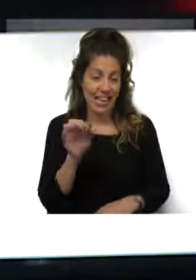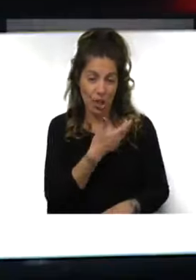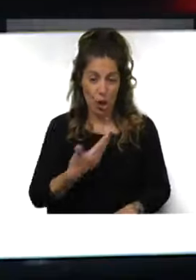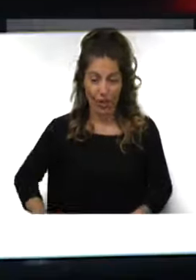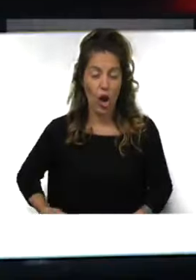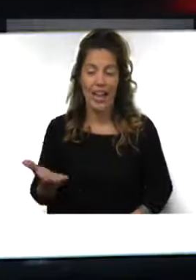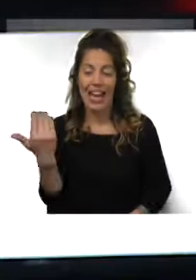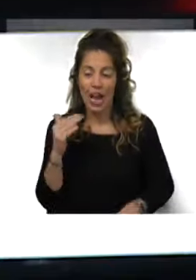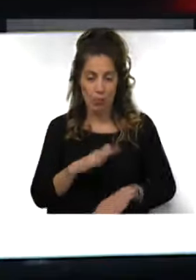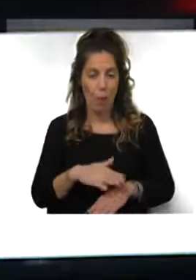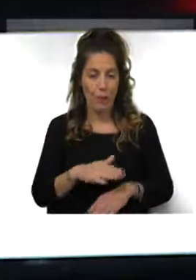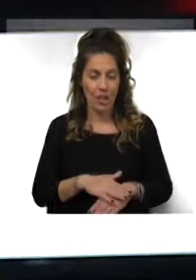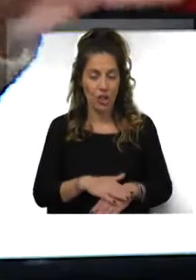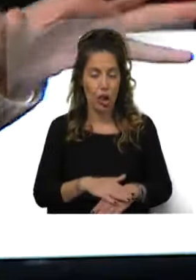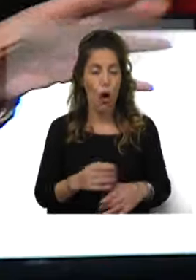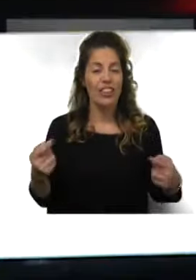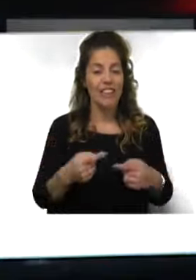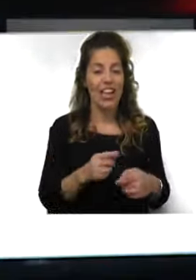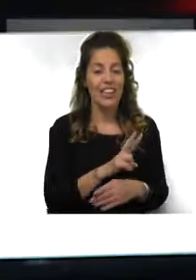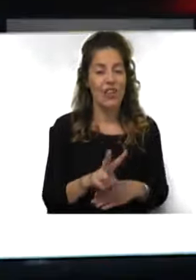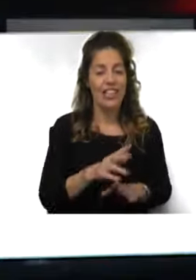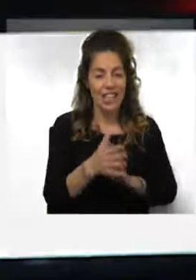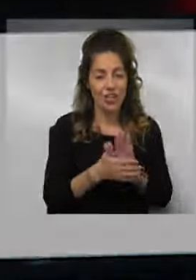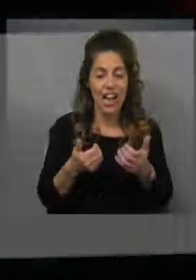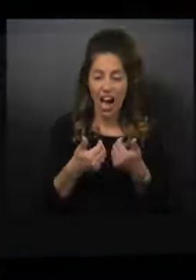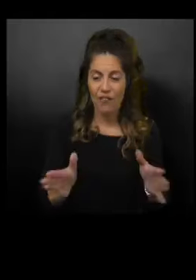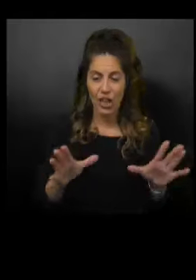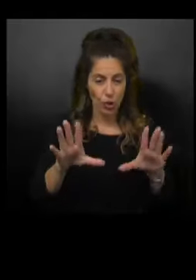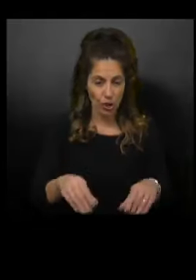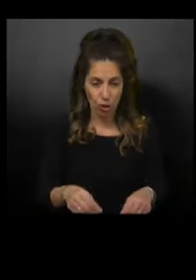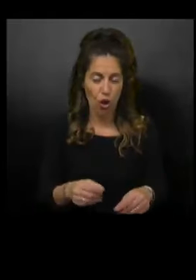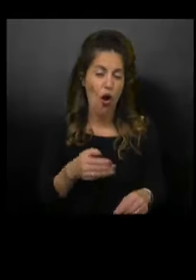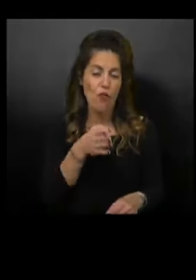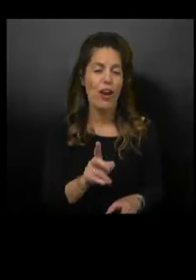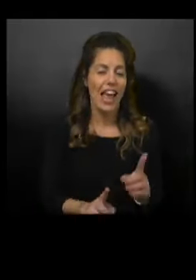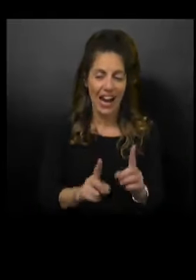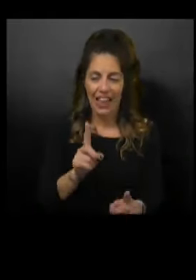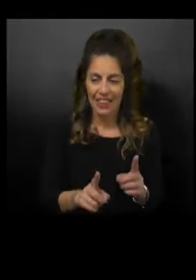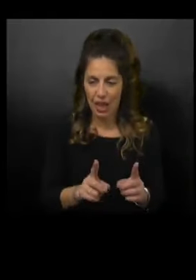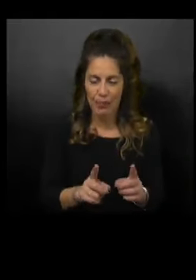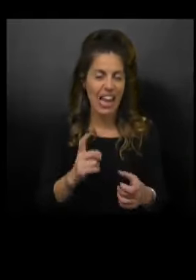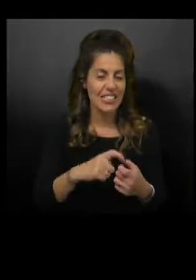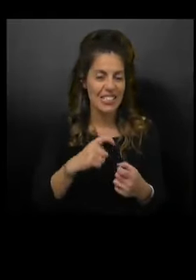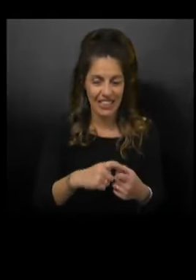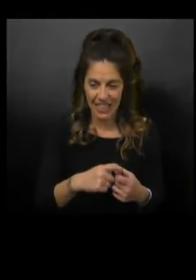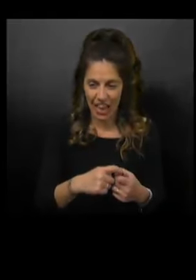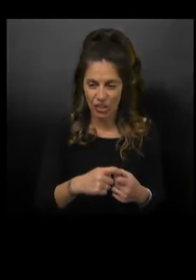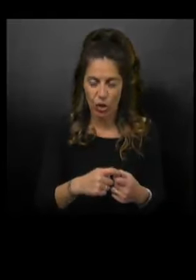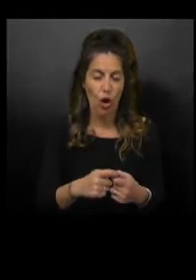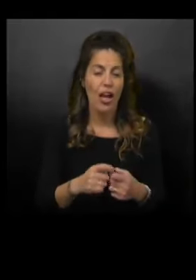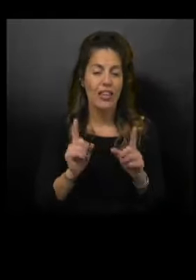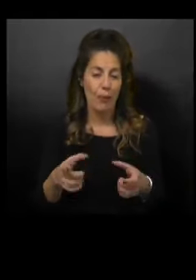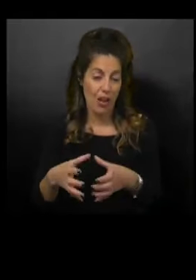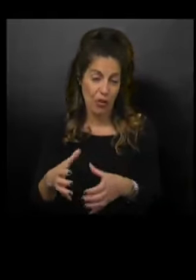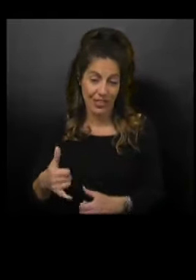aquel momento fue de la defensa nacional abierto a todas las partes fue la academia fue sindicato obviamente las fuerzas